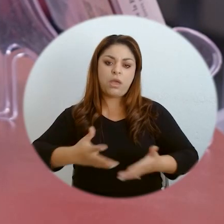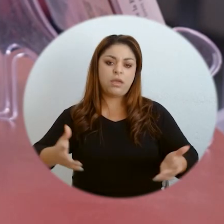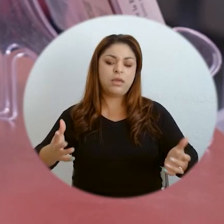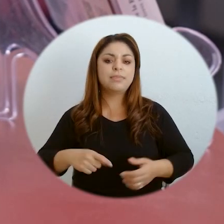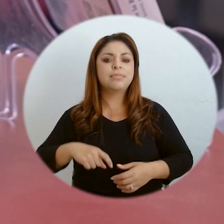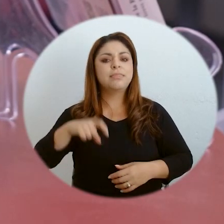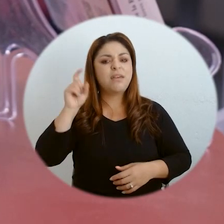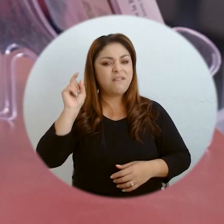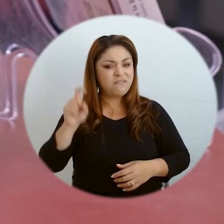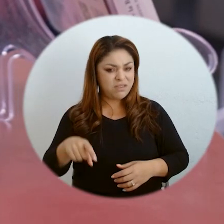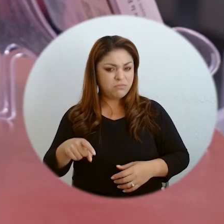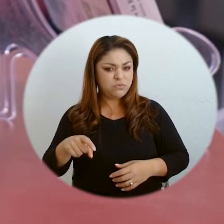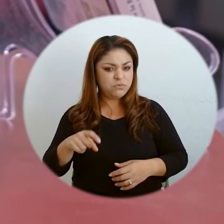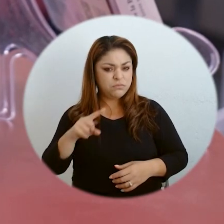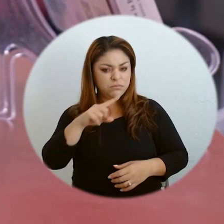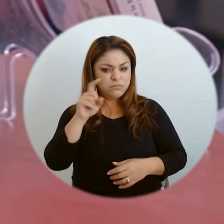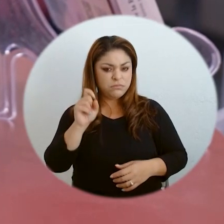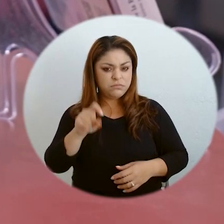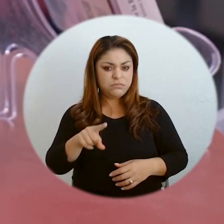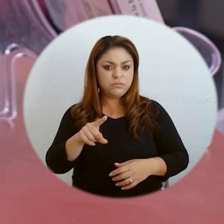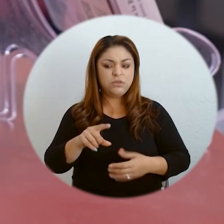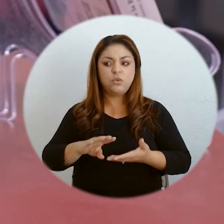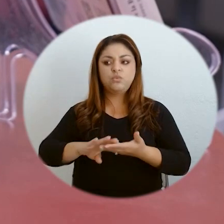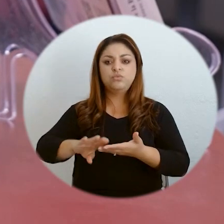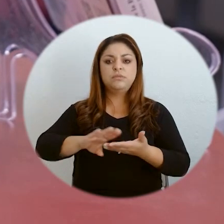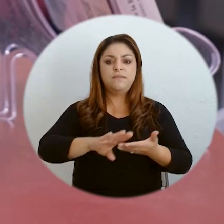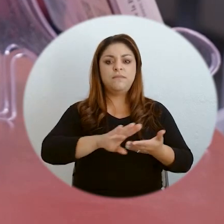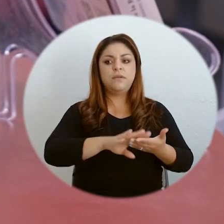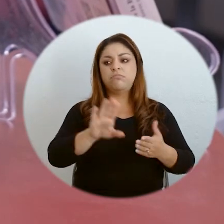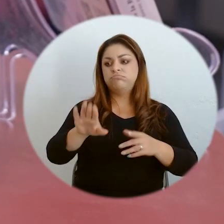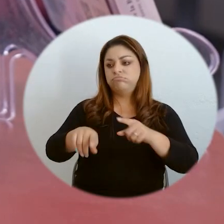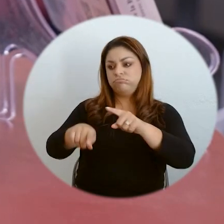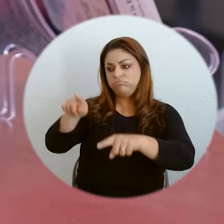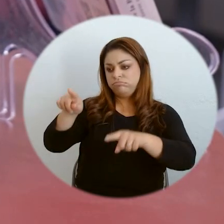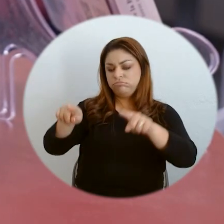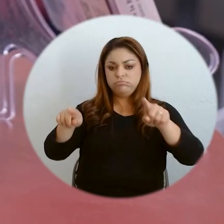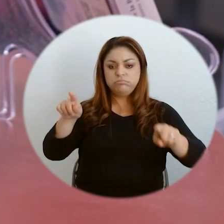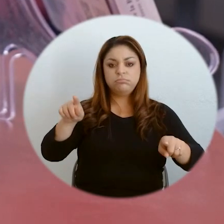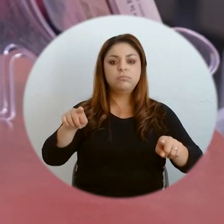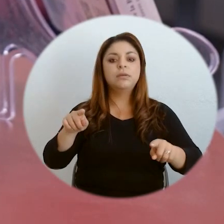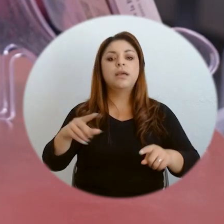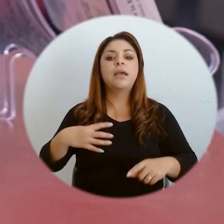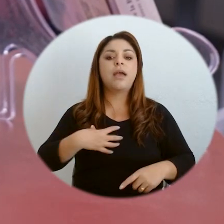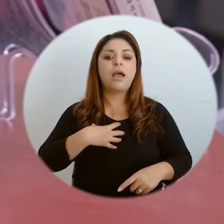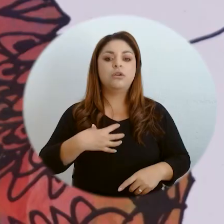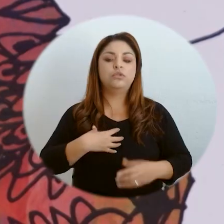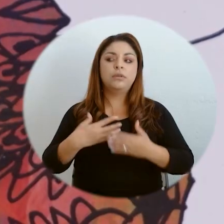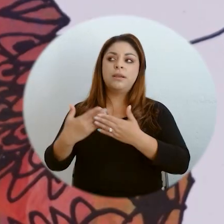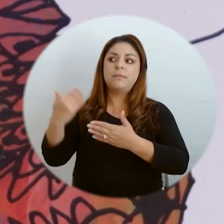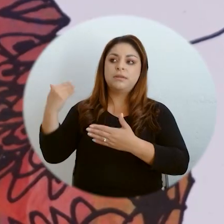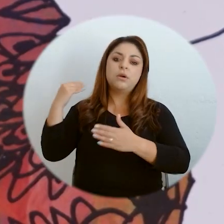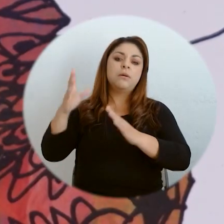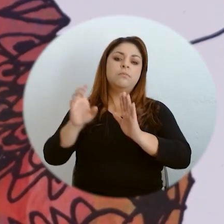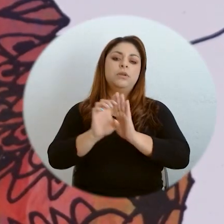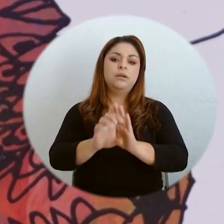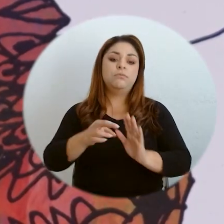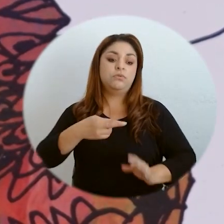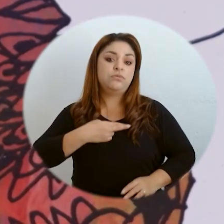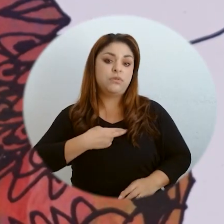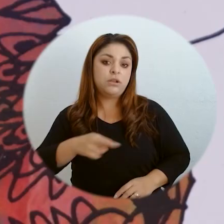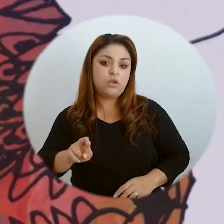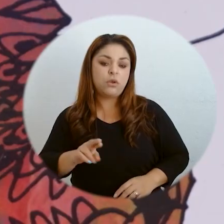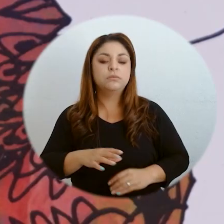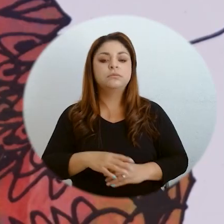religión, creemos que debemos justificar las diferencias, apelando al pasado, ¿no? En el